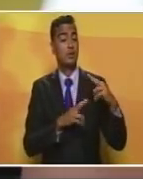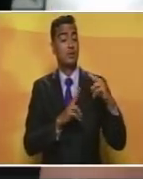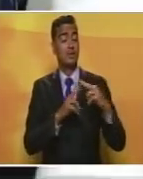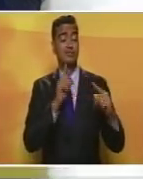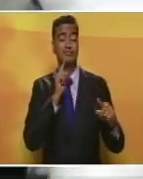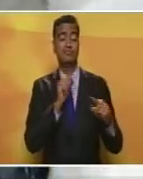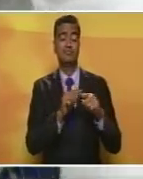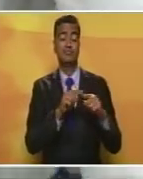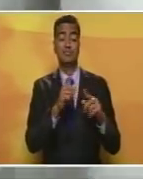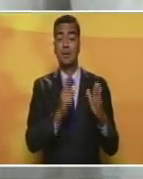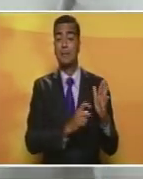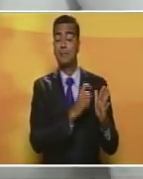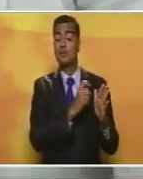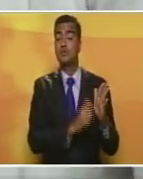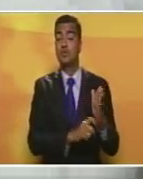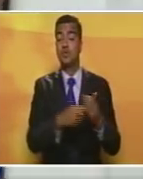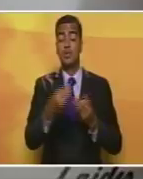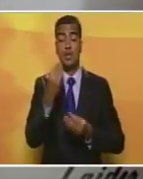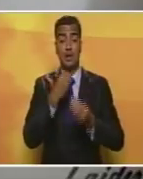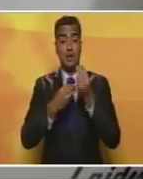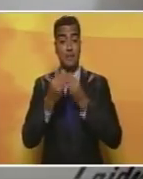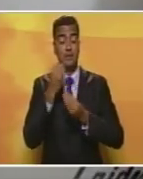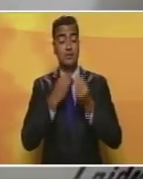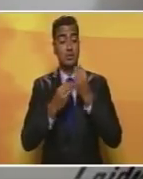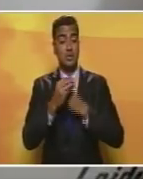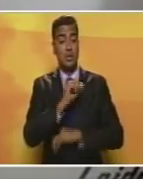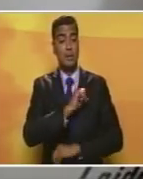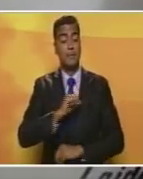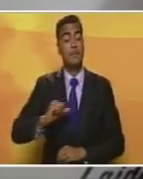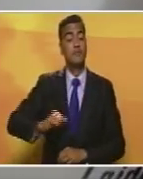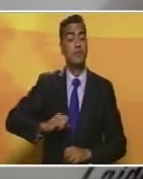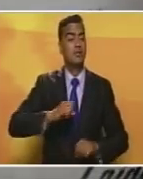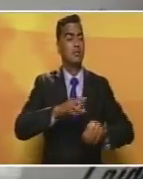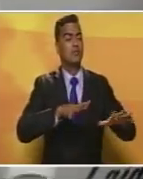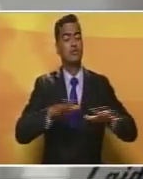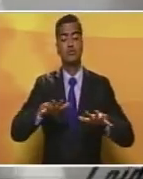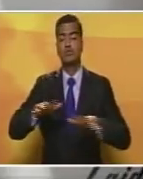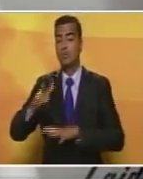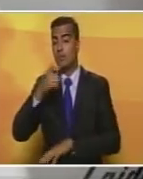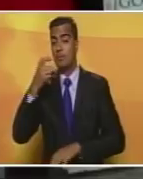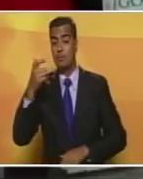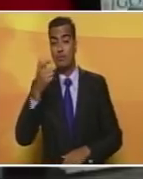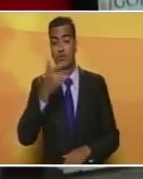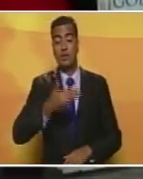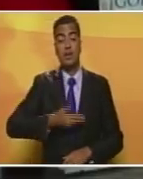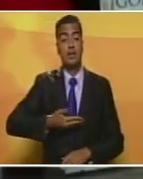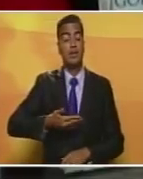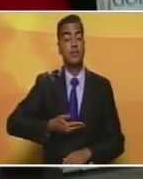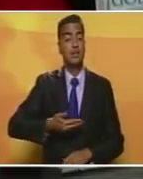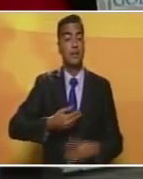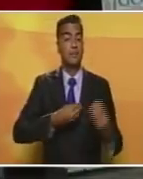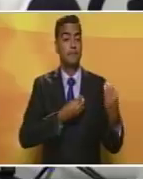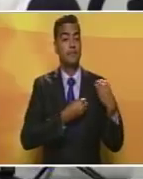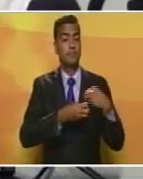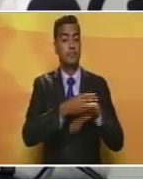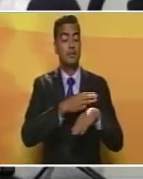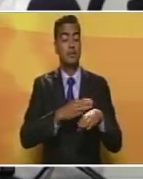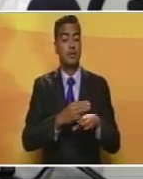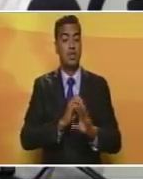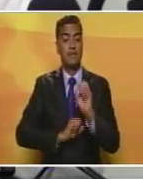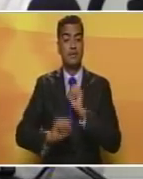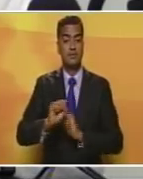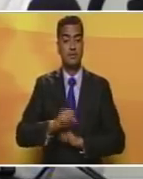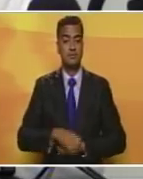la semana cuando nuestros productos salen para la distribución del centro del